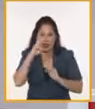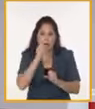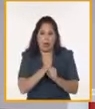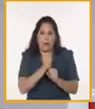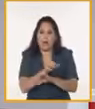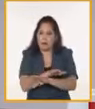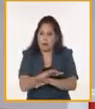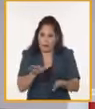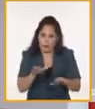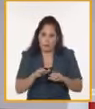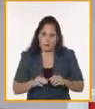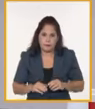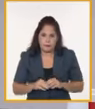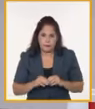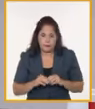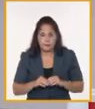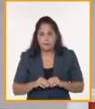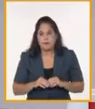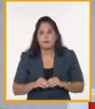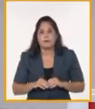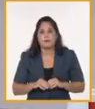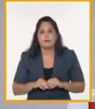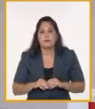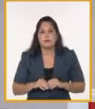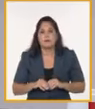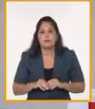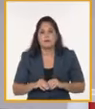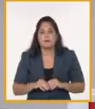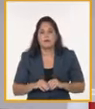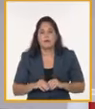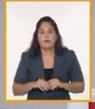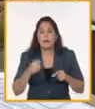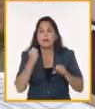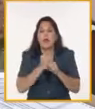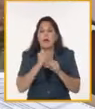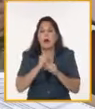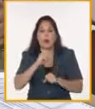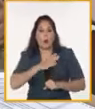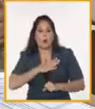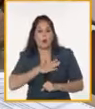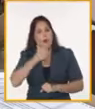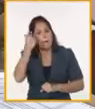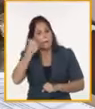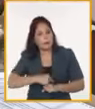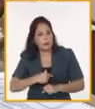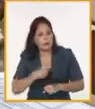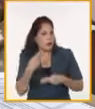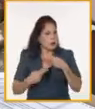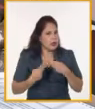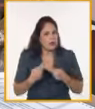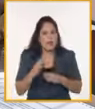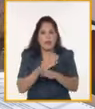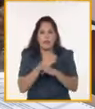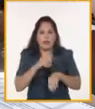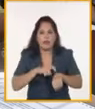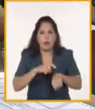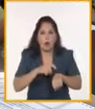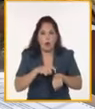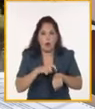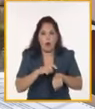y concebido el el trabajo por cuenta propia y no hay trabajos por cuenta propia que la persona puede realizar en diferentes horari